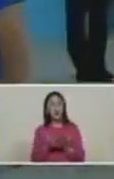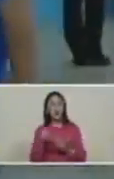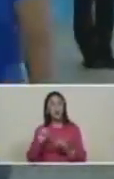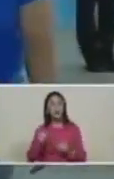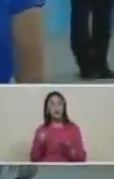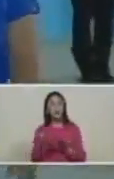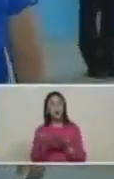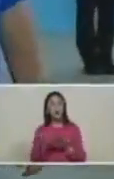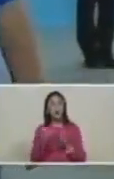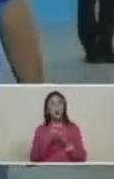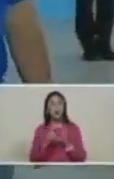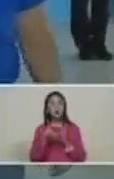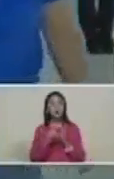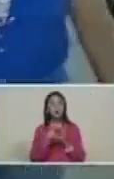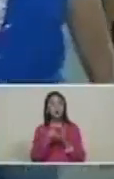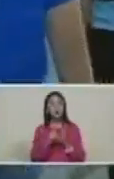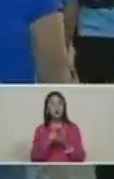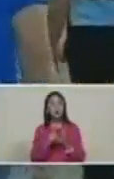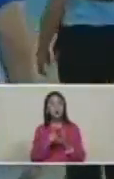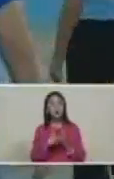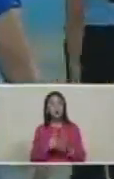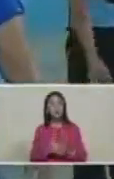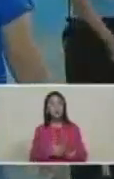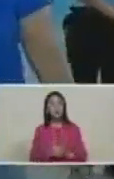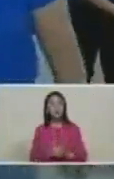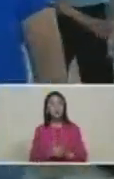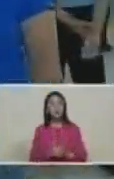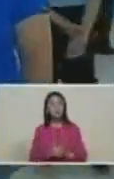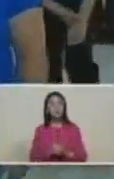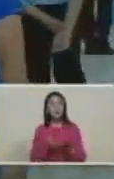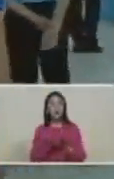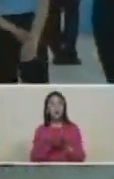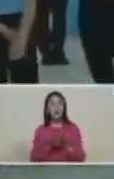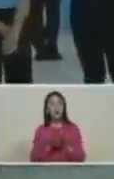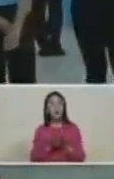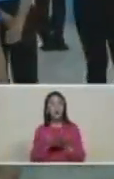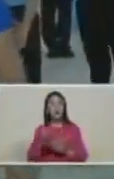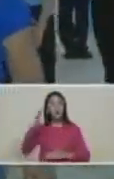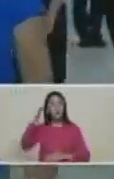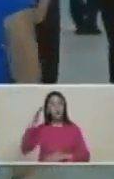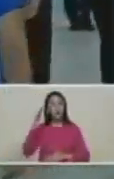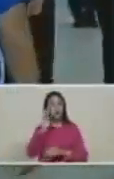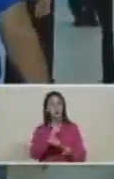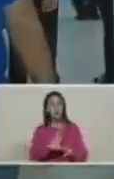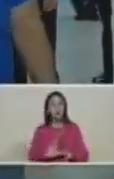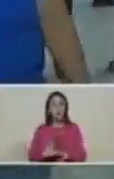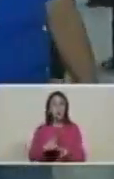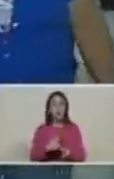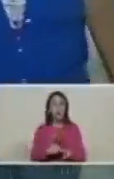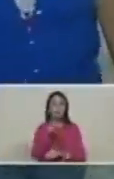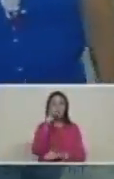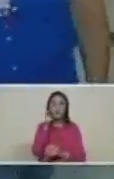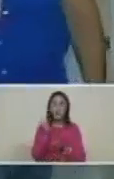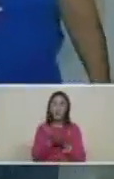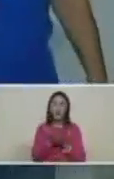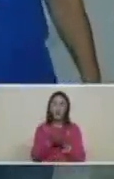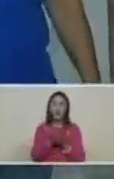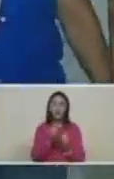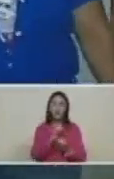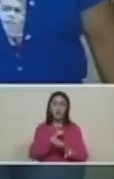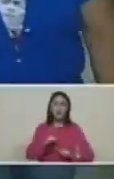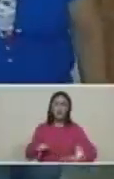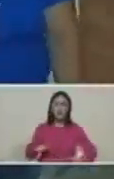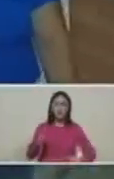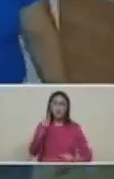colegio, en este liceo, está la Guardia Patrimonial Escolar. Bueno, para cuidar las instalaciones, para apoyar a los